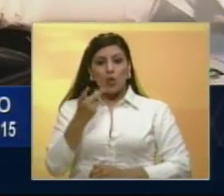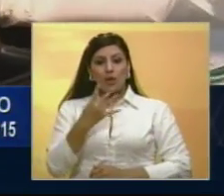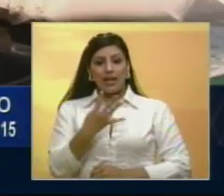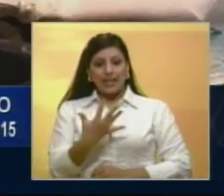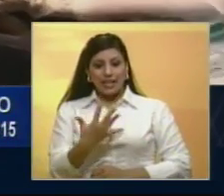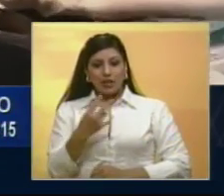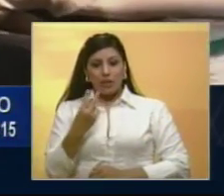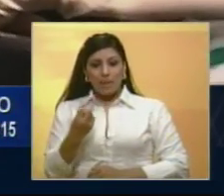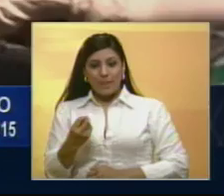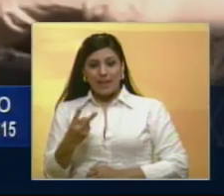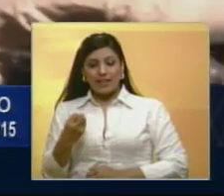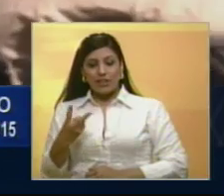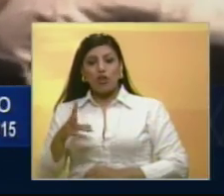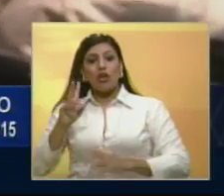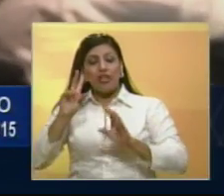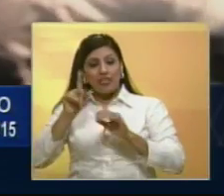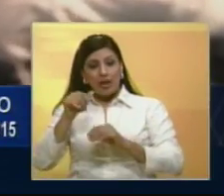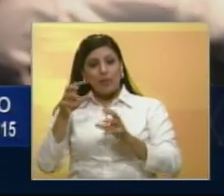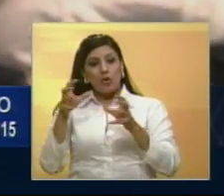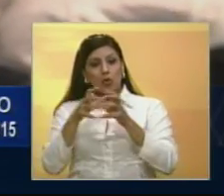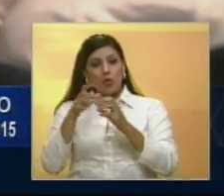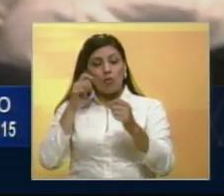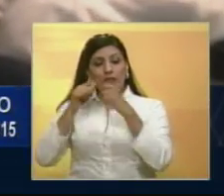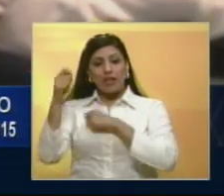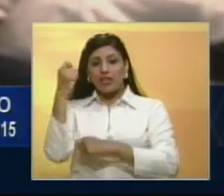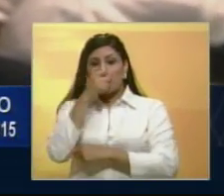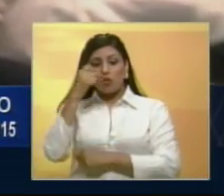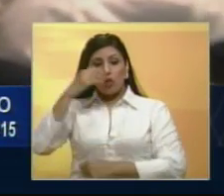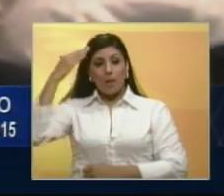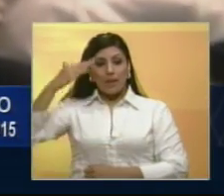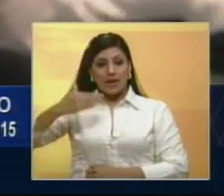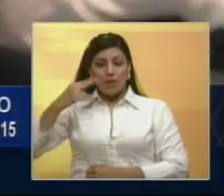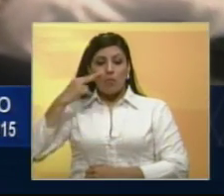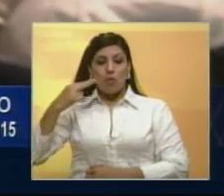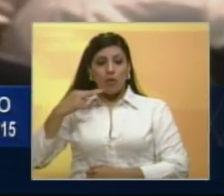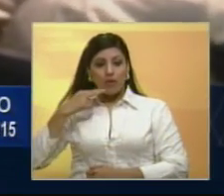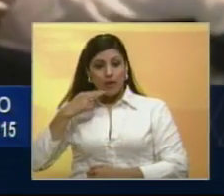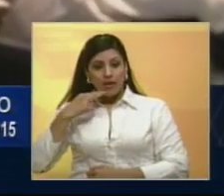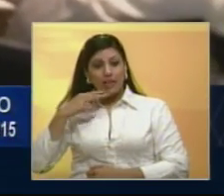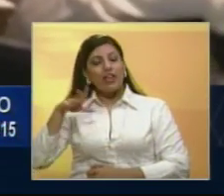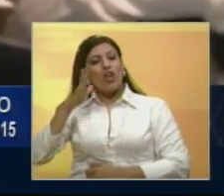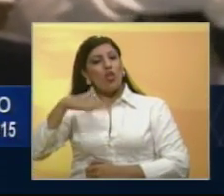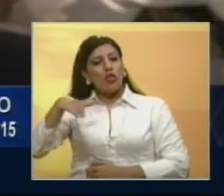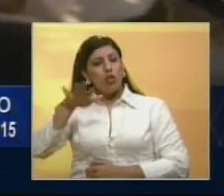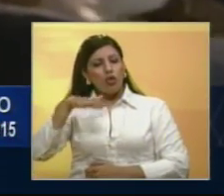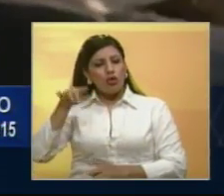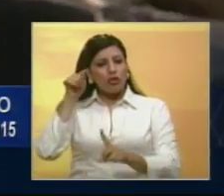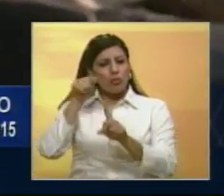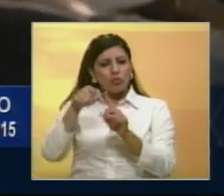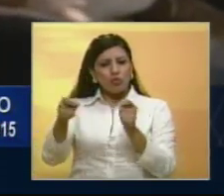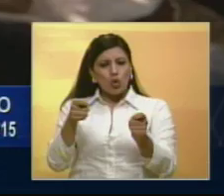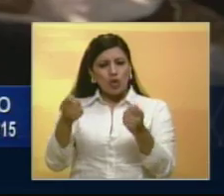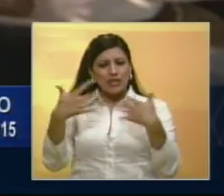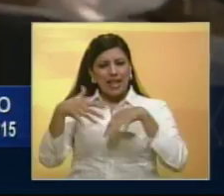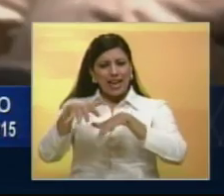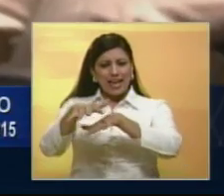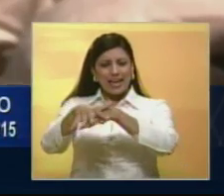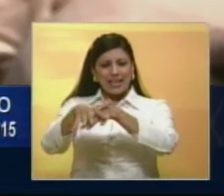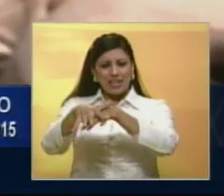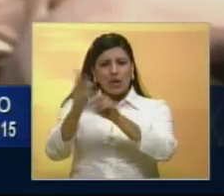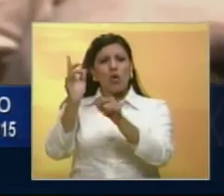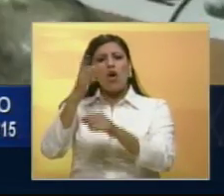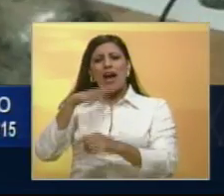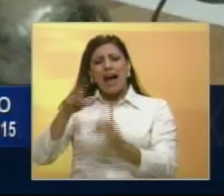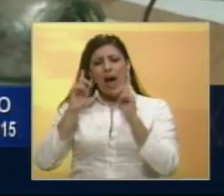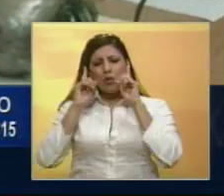522 y del Comando Nacional Antidrogas de la Guardia Nacional Bolivariana, ubicado ubicado en el punto de control integral fijo de Clarines,